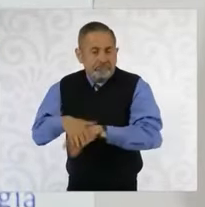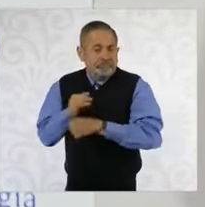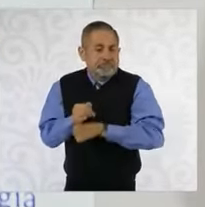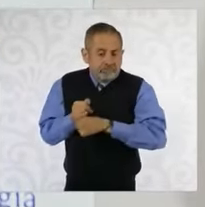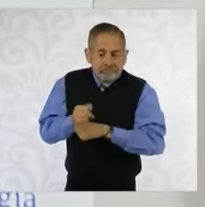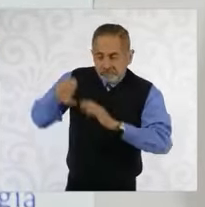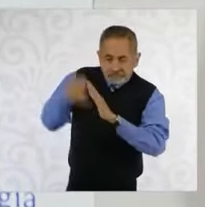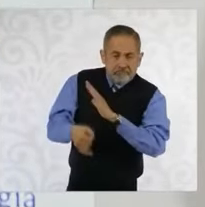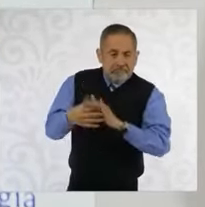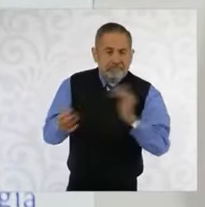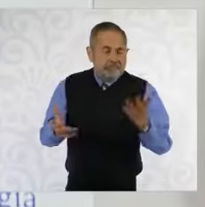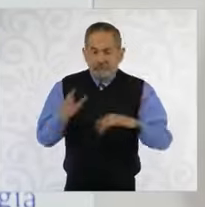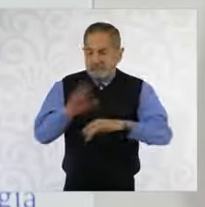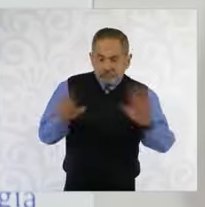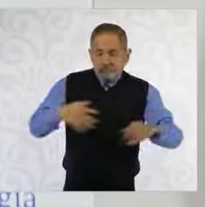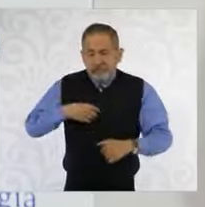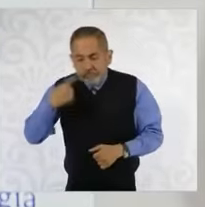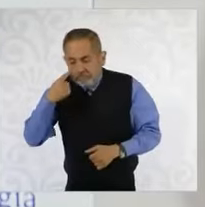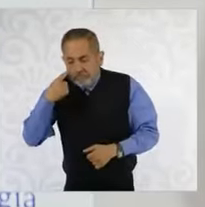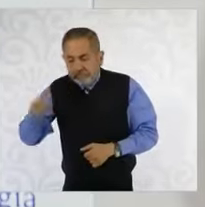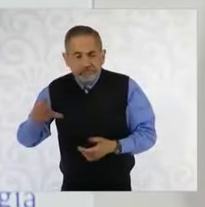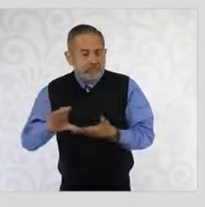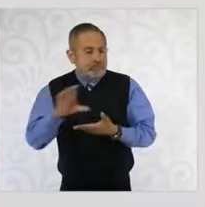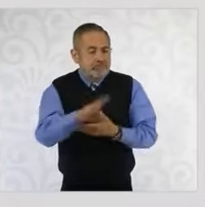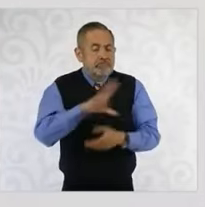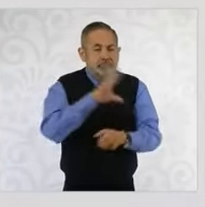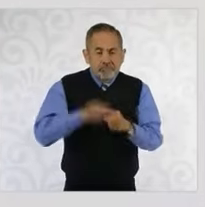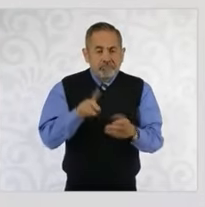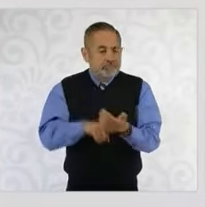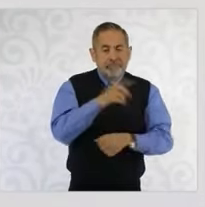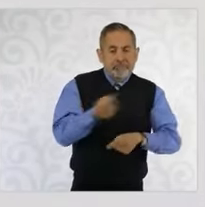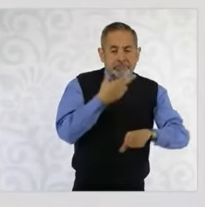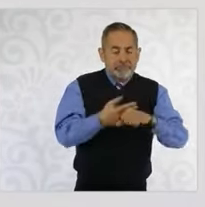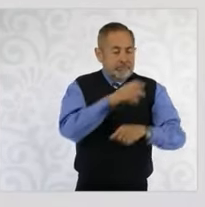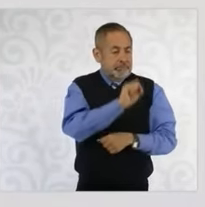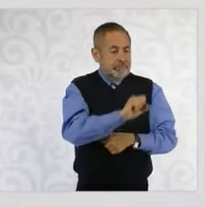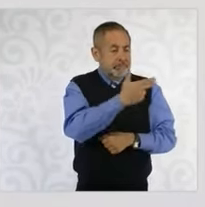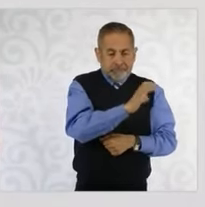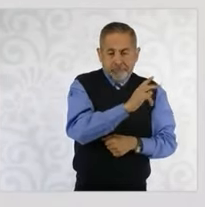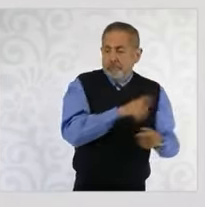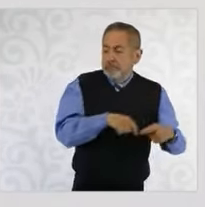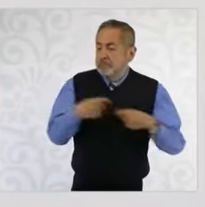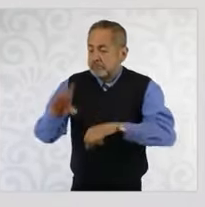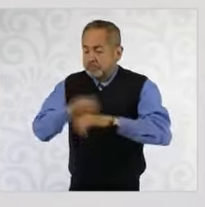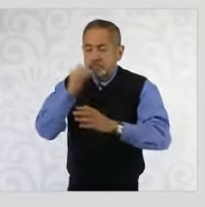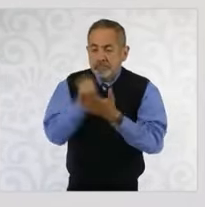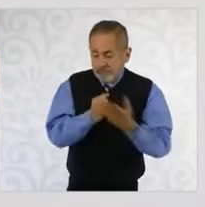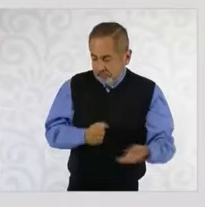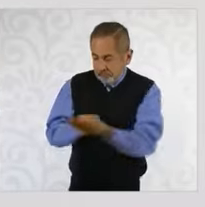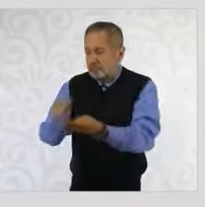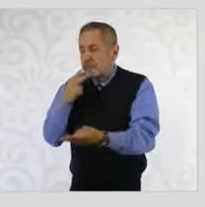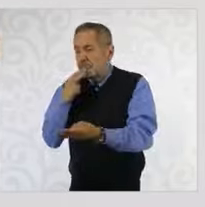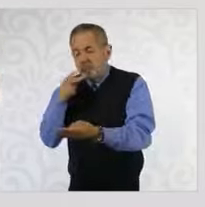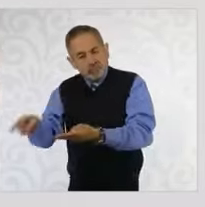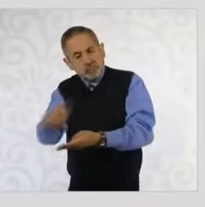mismo tiempo de manera transparente entrega ese derecho a la Secretaría de Hacienda, a la Tesorería, para que se pueda utilizar, ¿para